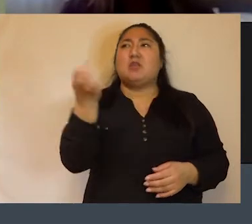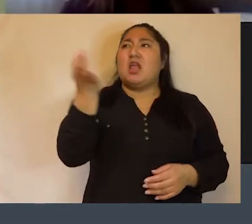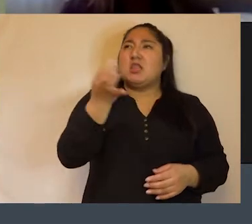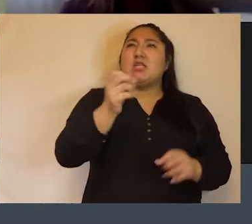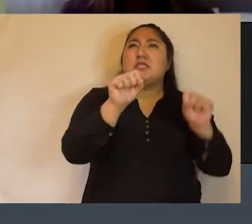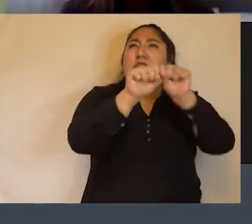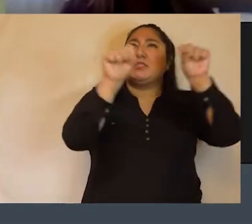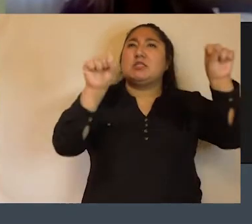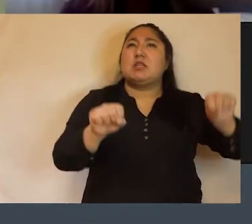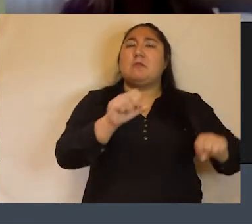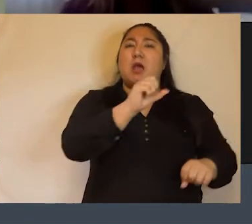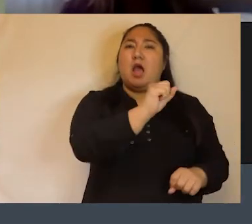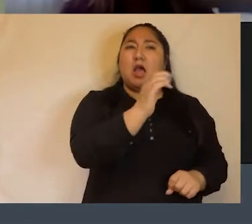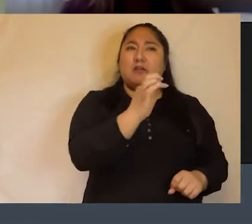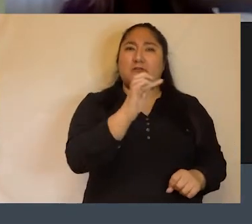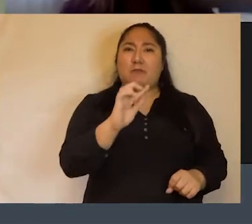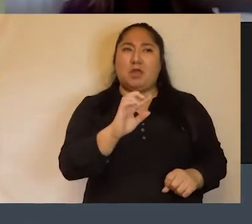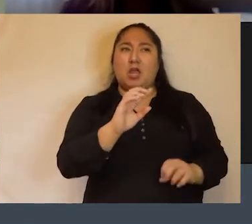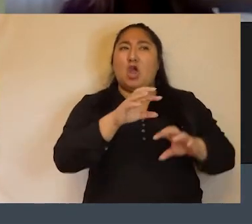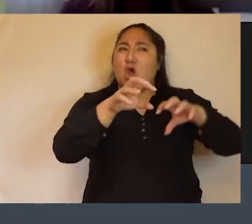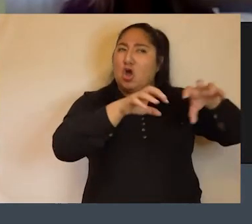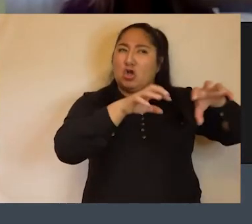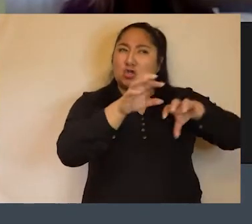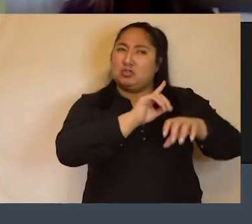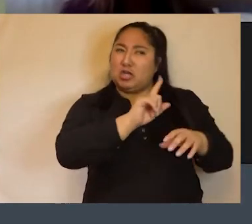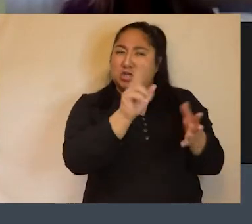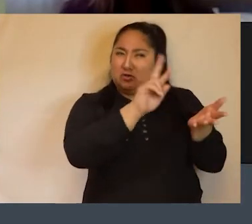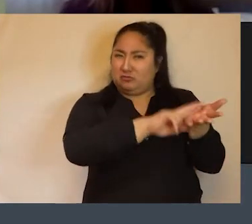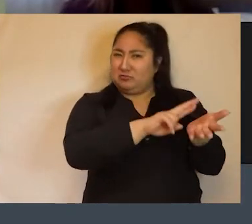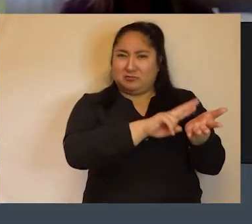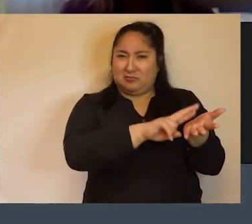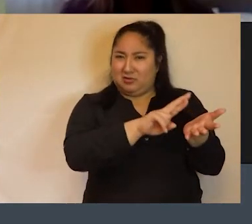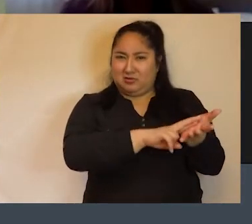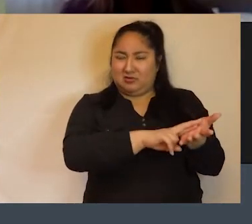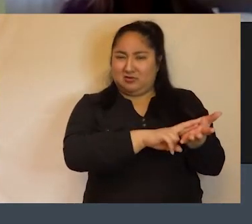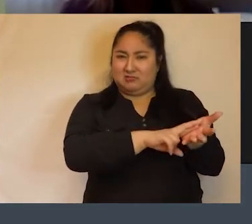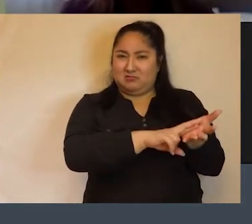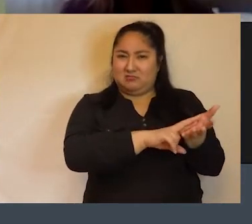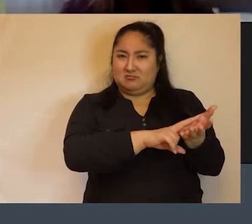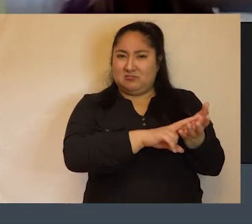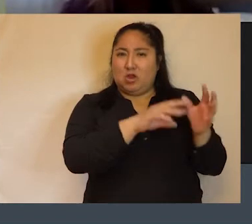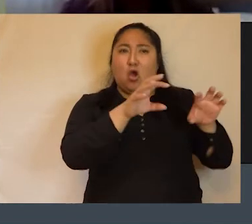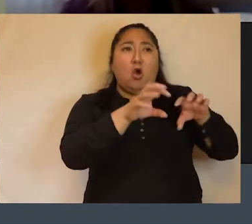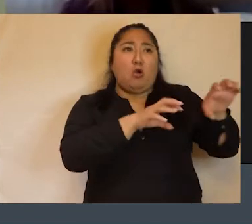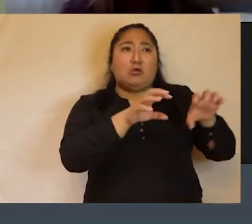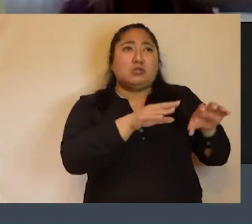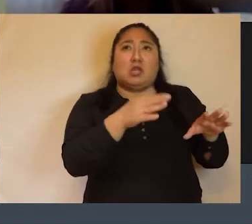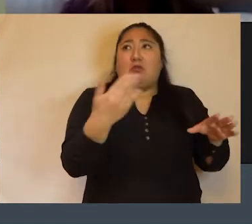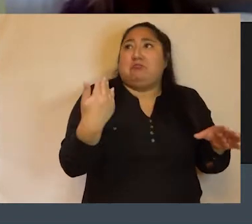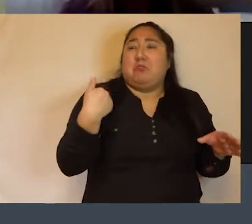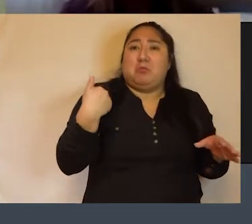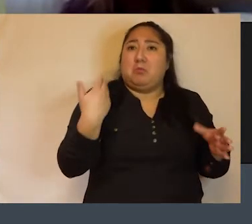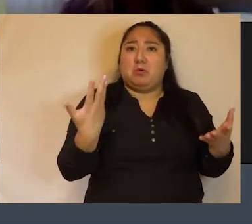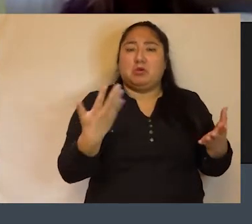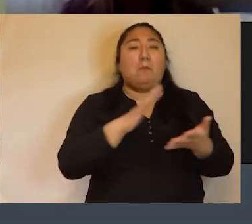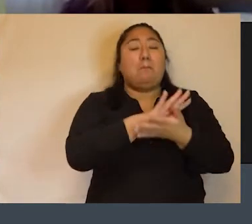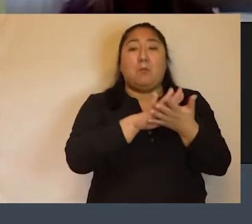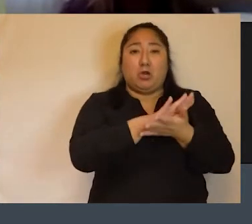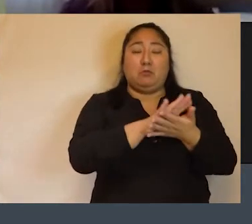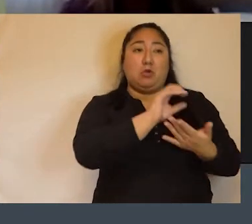habla de un sistema de AFP, cosas que no son realmente de su incumbencia. A